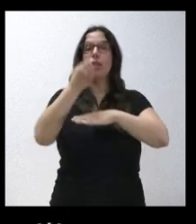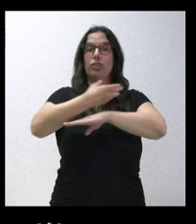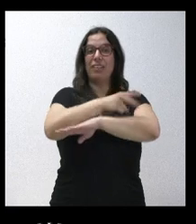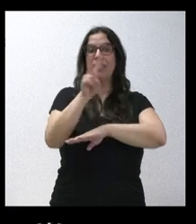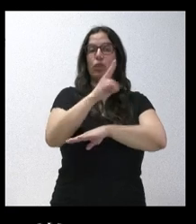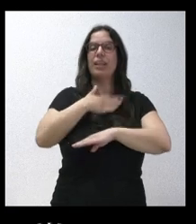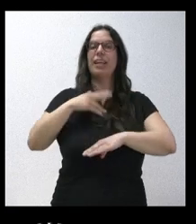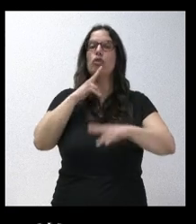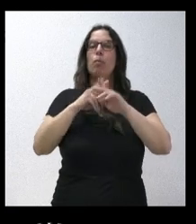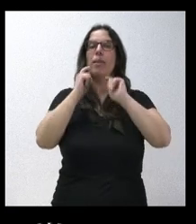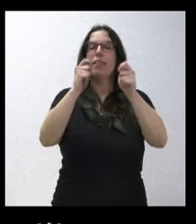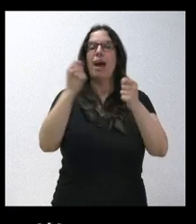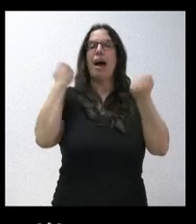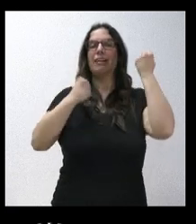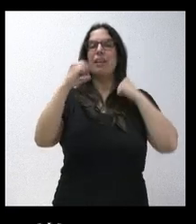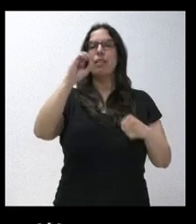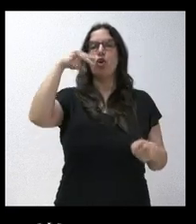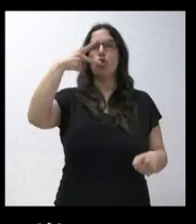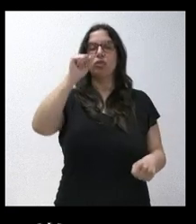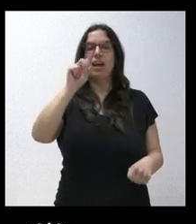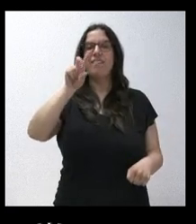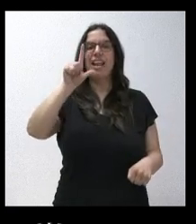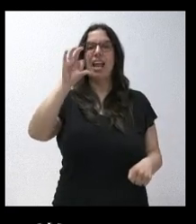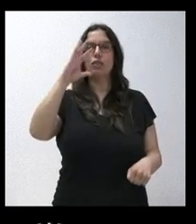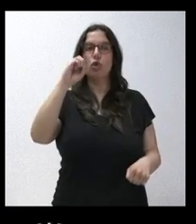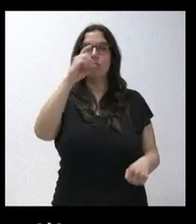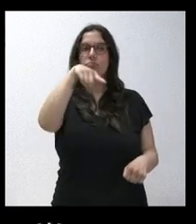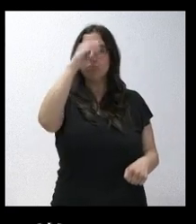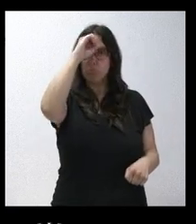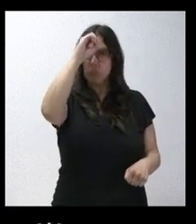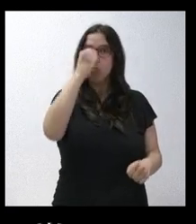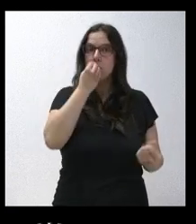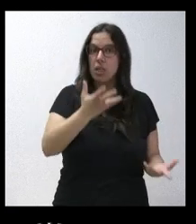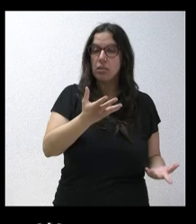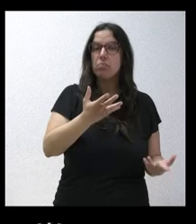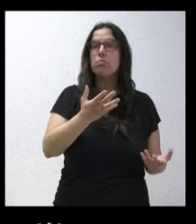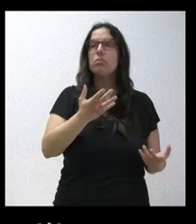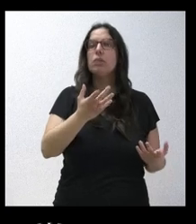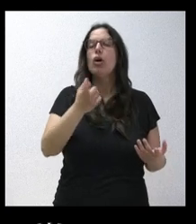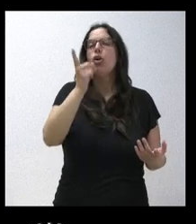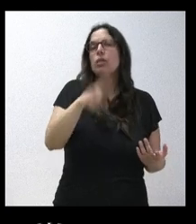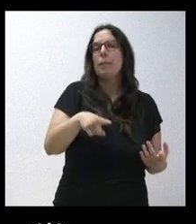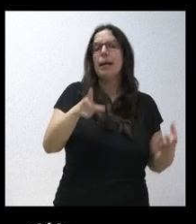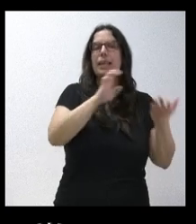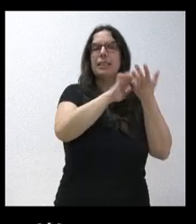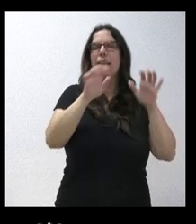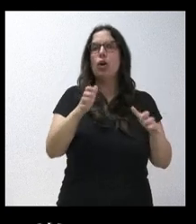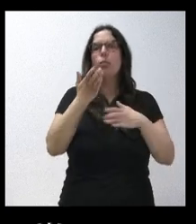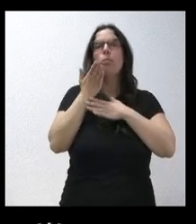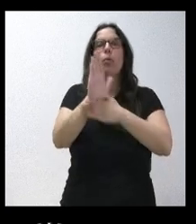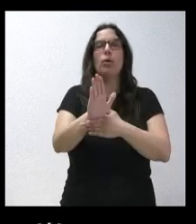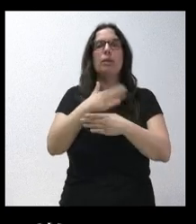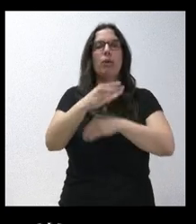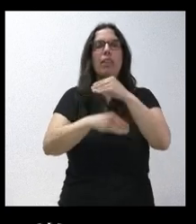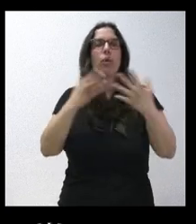y en general en ese sentido en esa línea si si lo ven bien Qué propuestas Se podrían hacer desde Castilla y león por